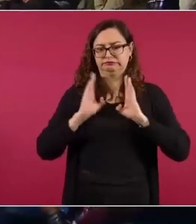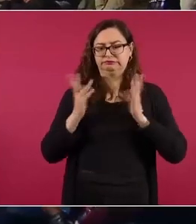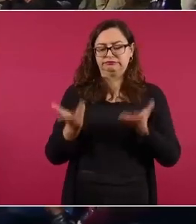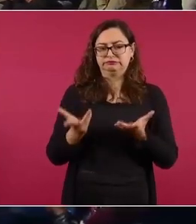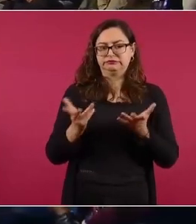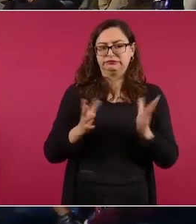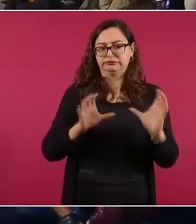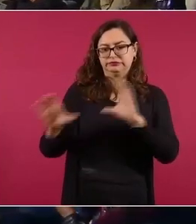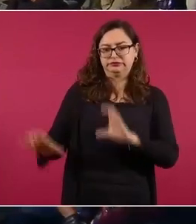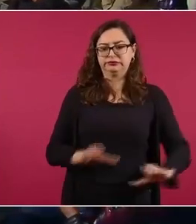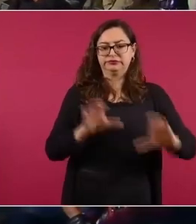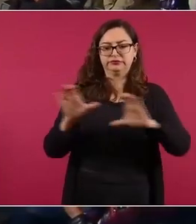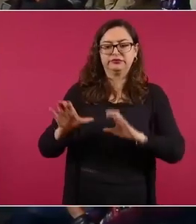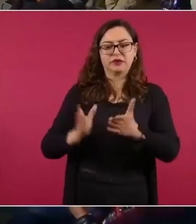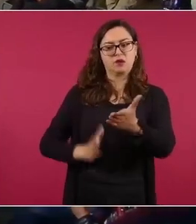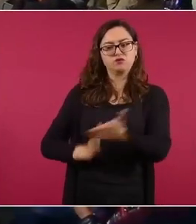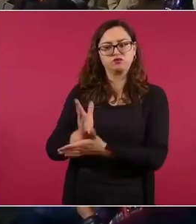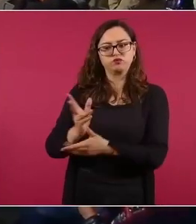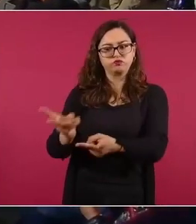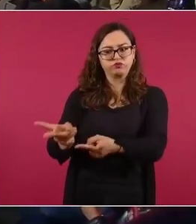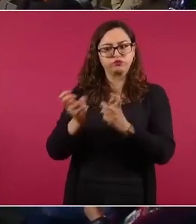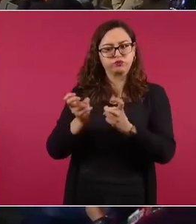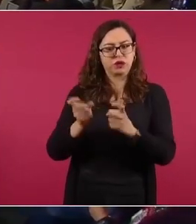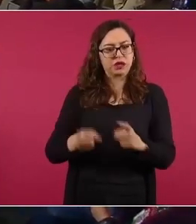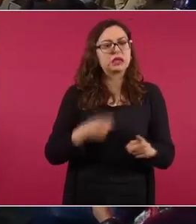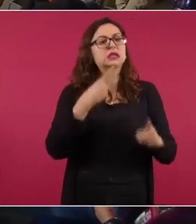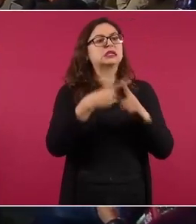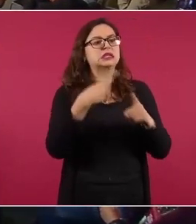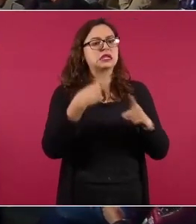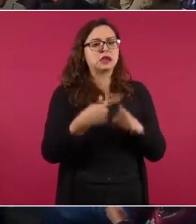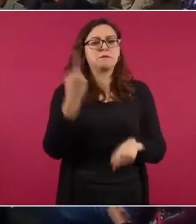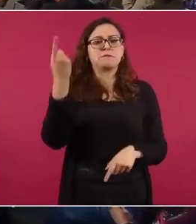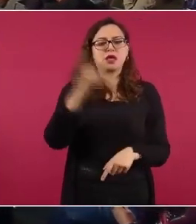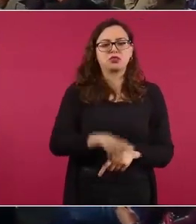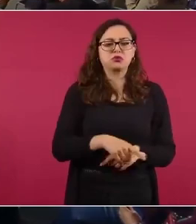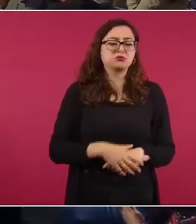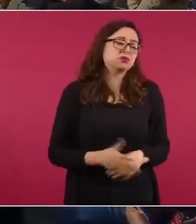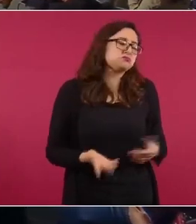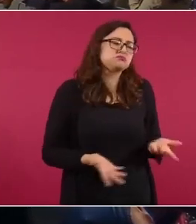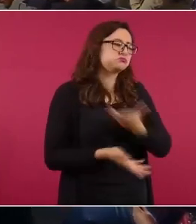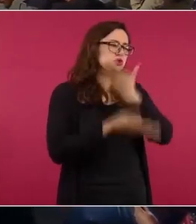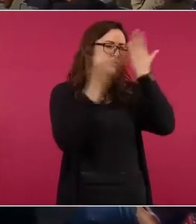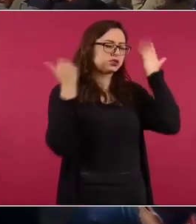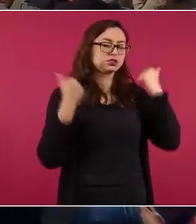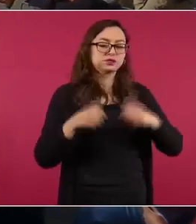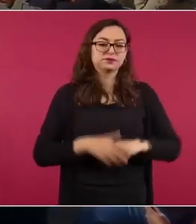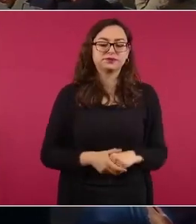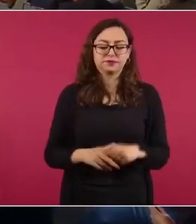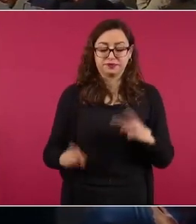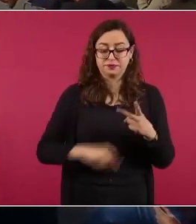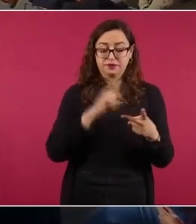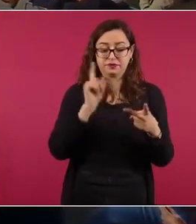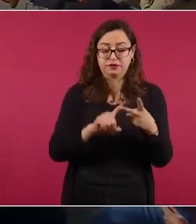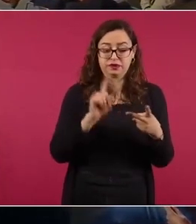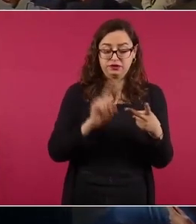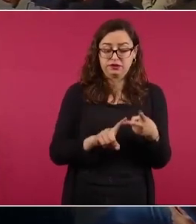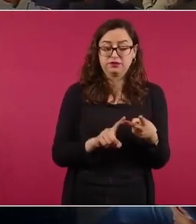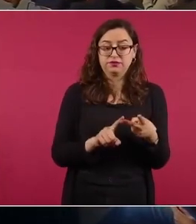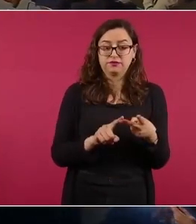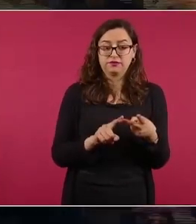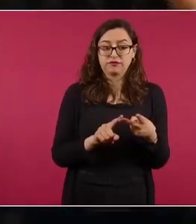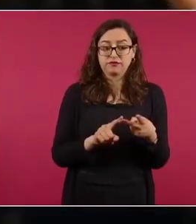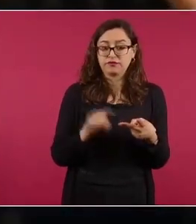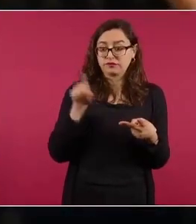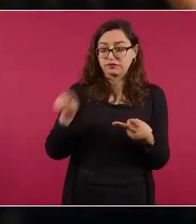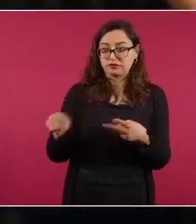dónde pudiera venir este ataque? ¿Cuál es la causa? No. La segunda pregunta es, ¿qué medidas van a tomar?